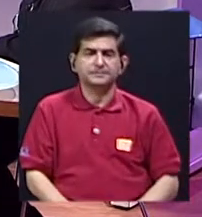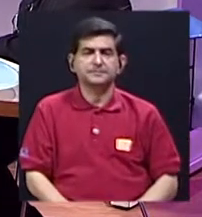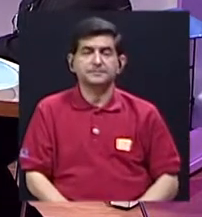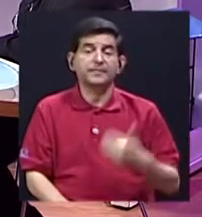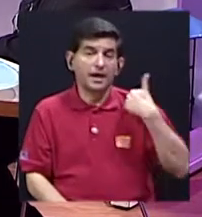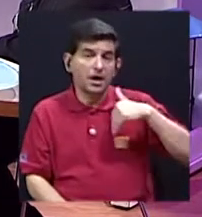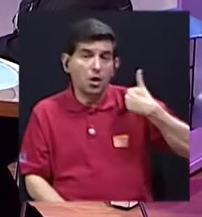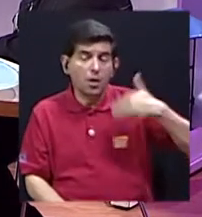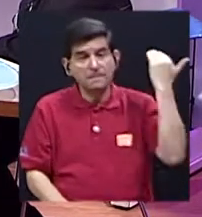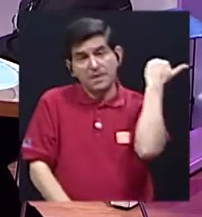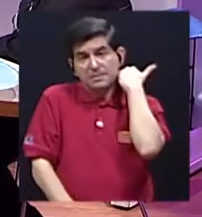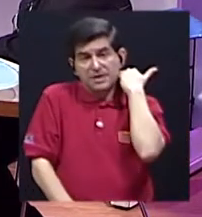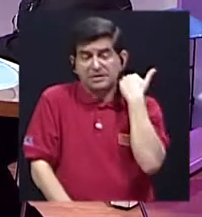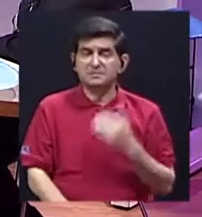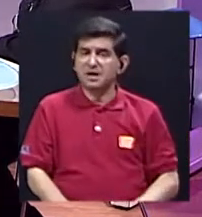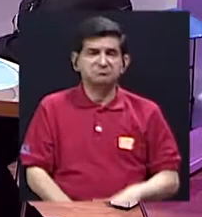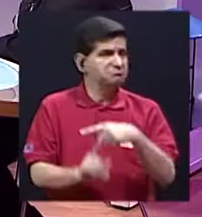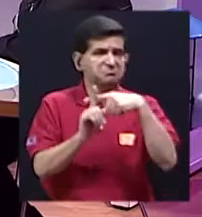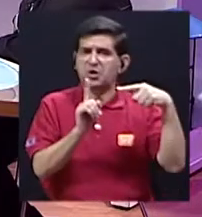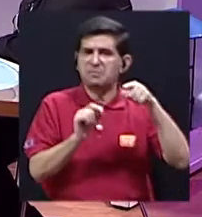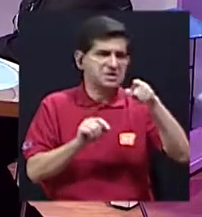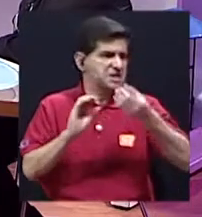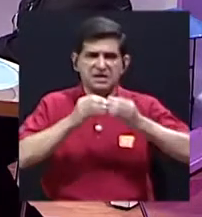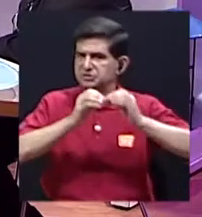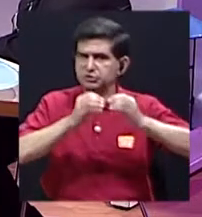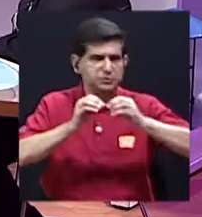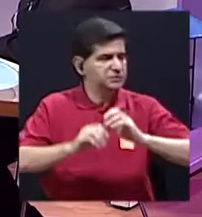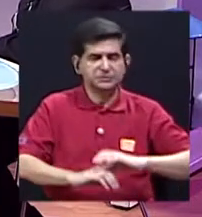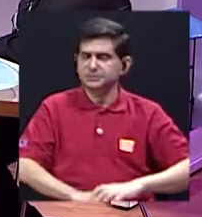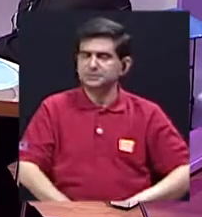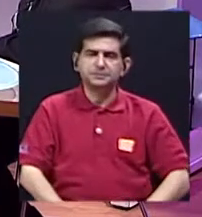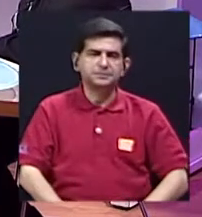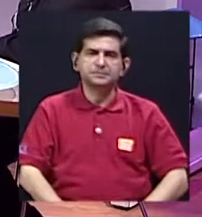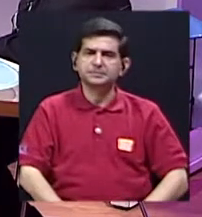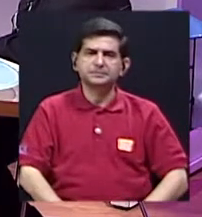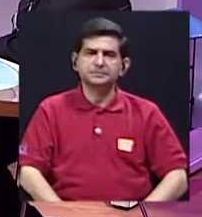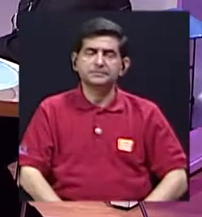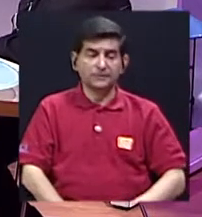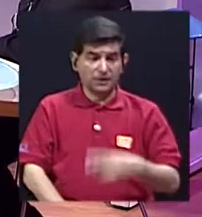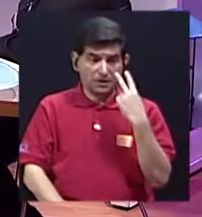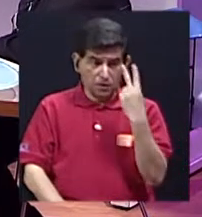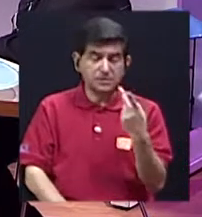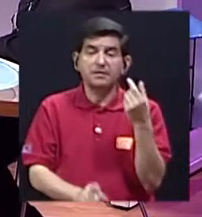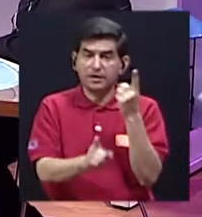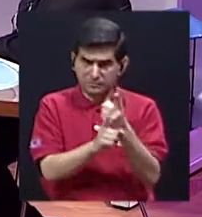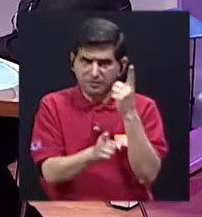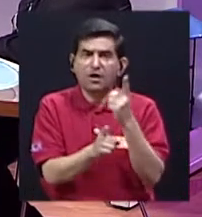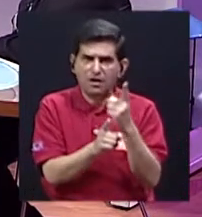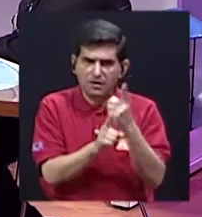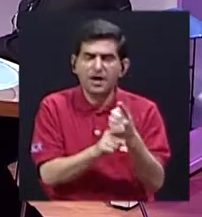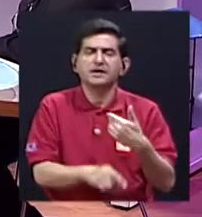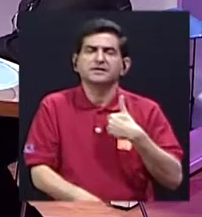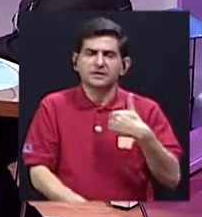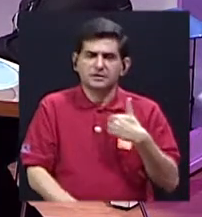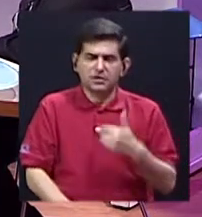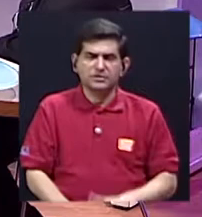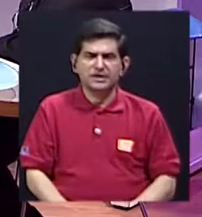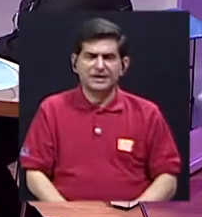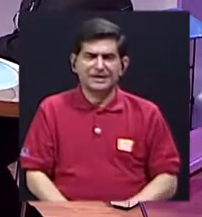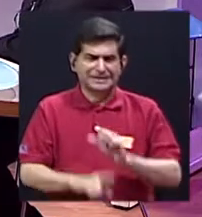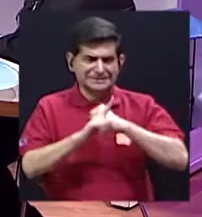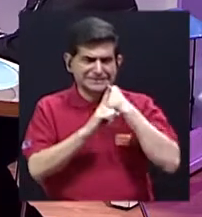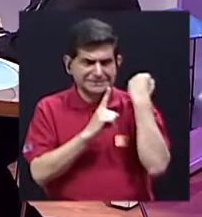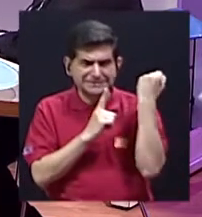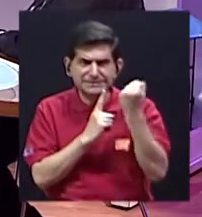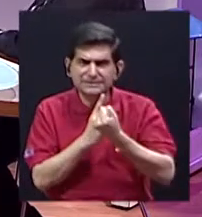los hombres víctimas no llega ni a la mitad de esas cifras y estamos viendo que efectivamente existe una